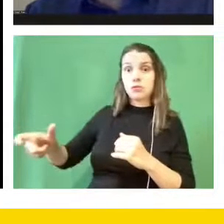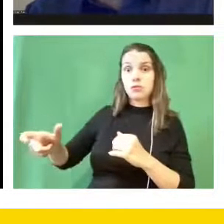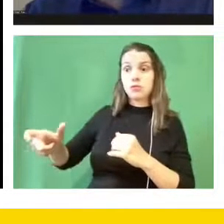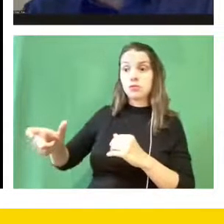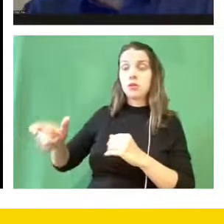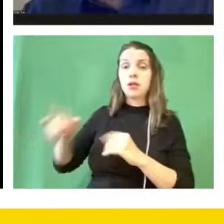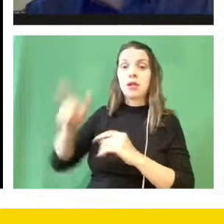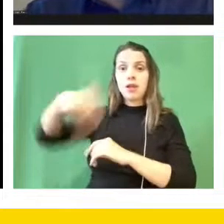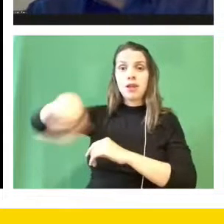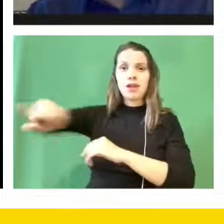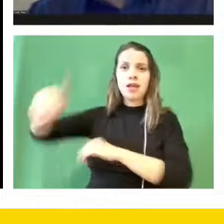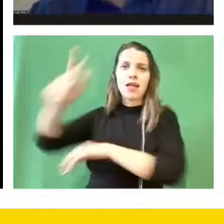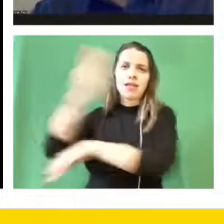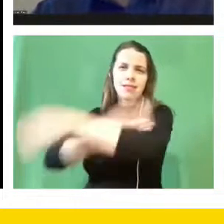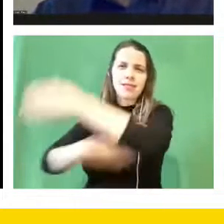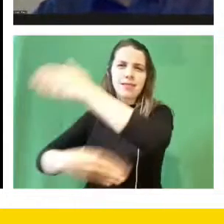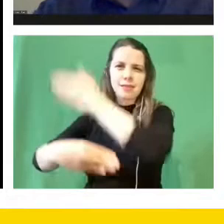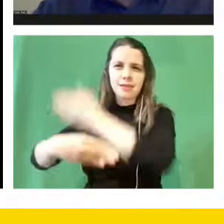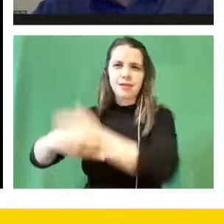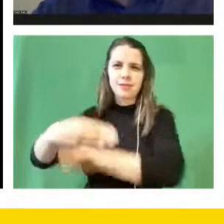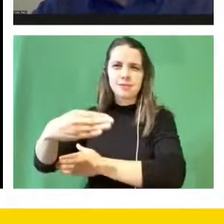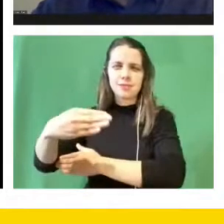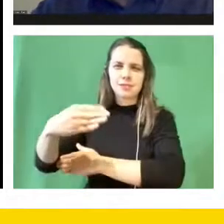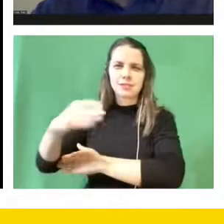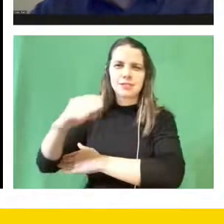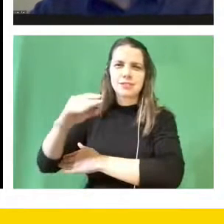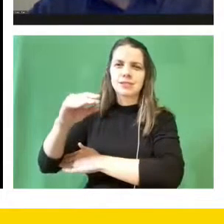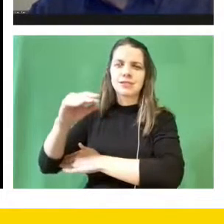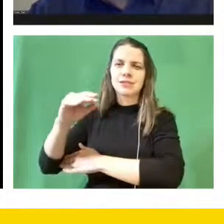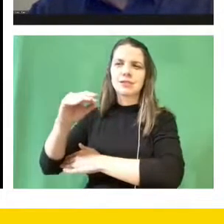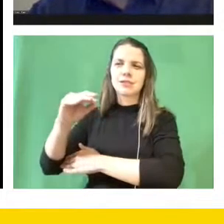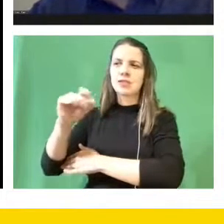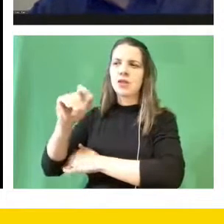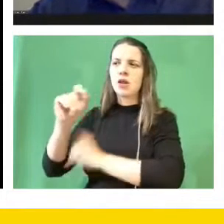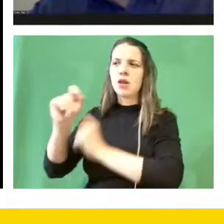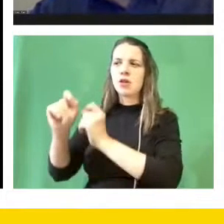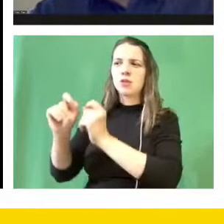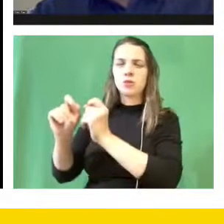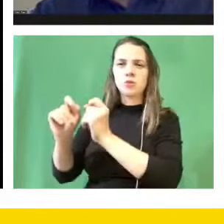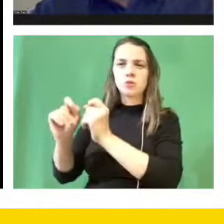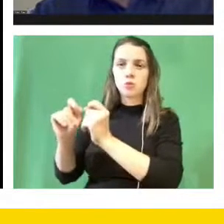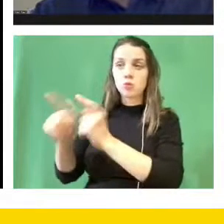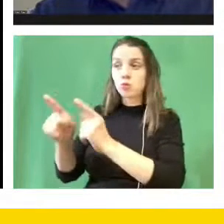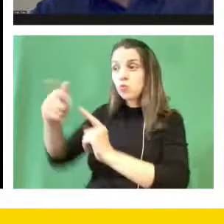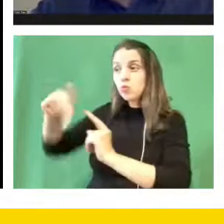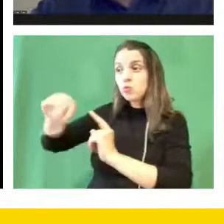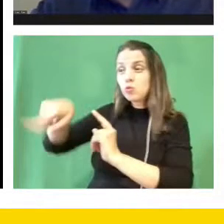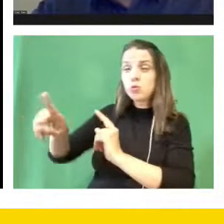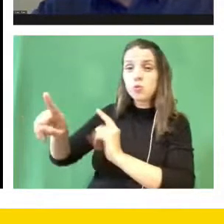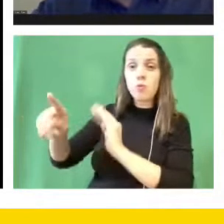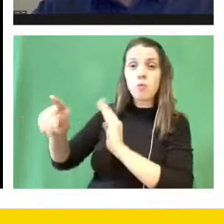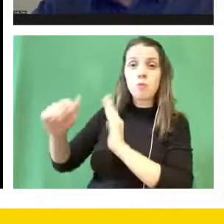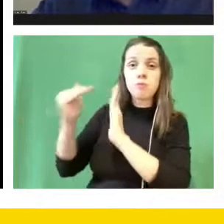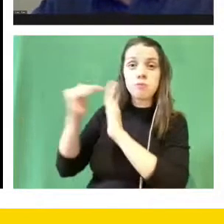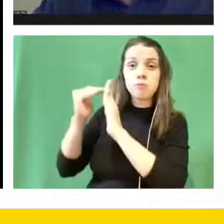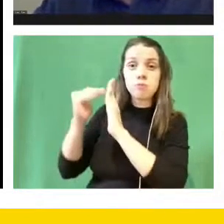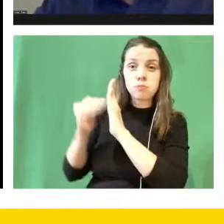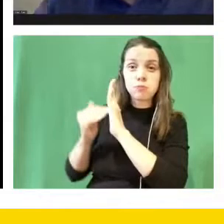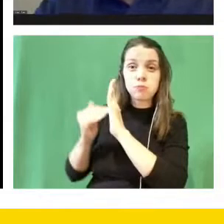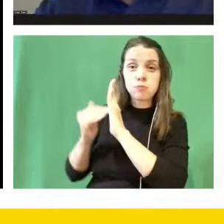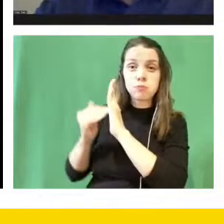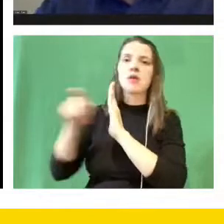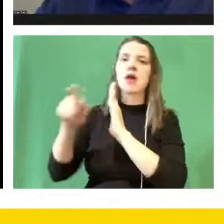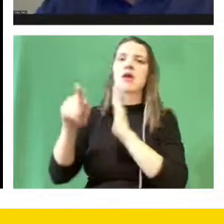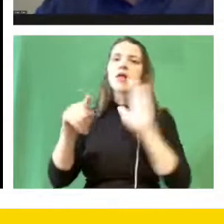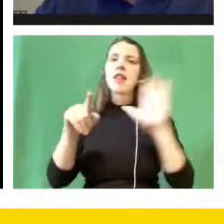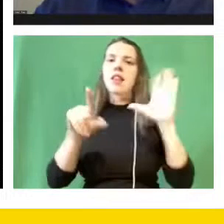Y esta, bajando ahora el tema, establece en su artículo cuarto que